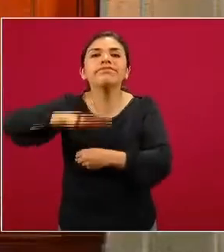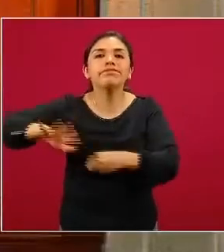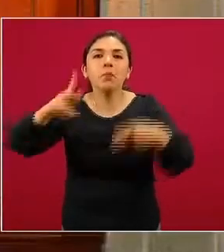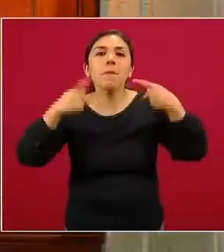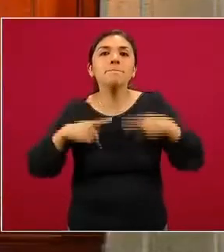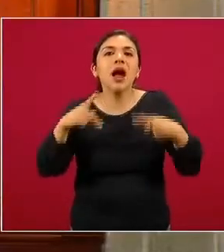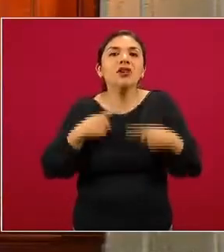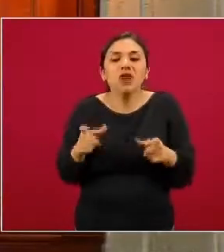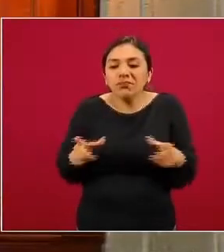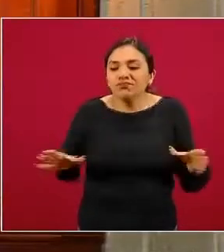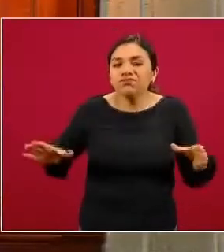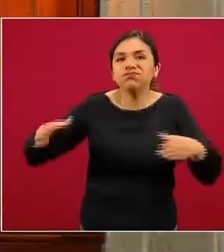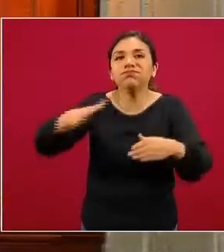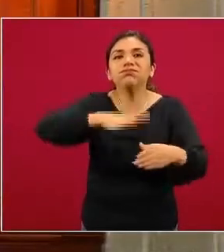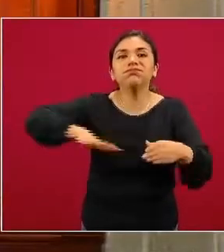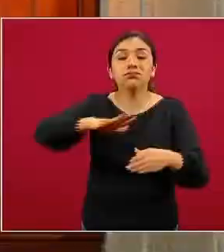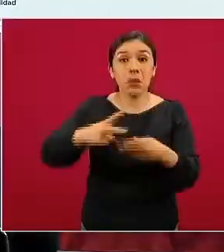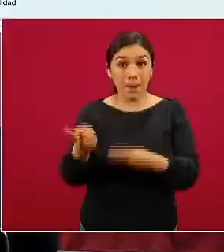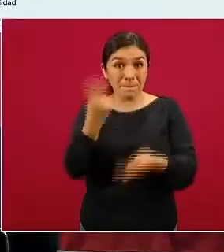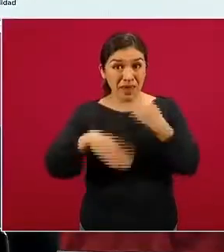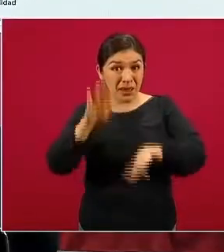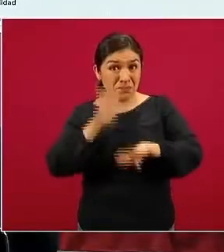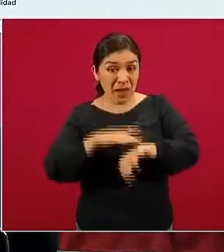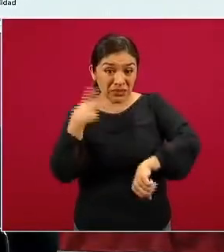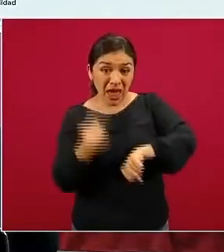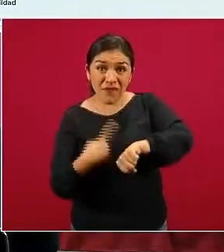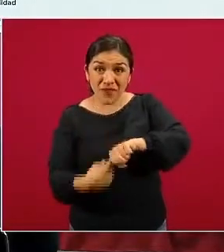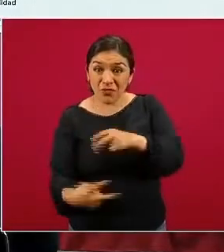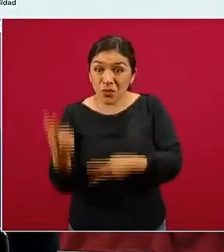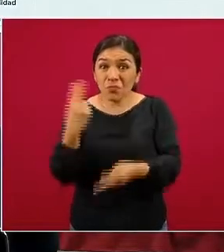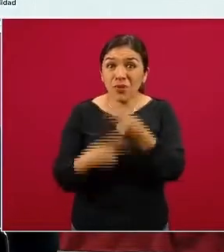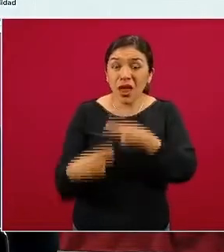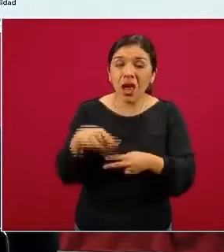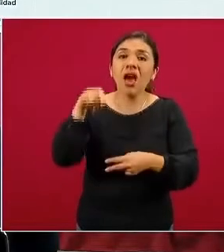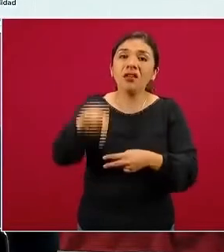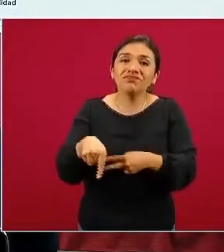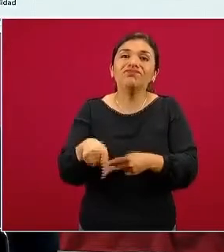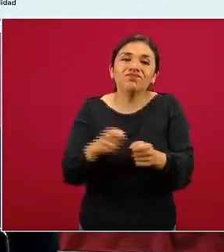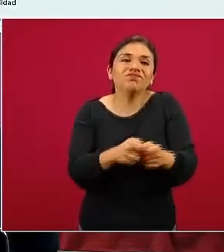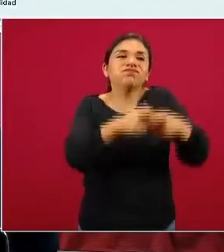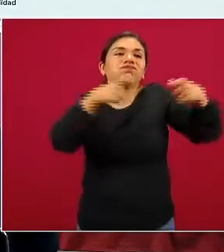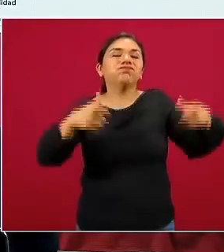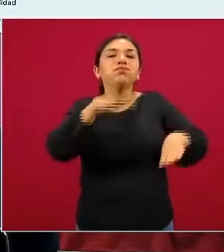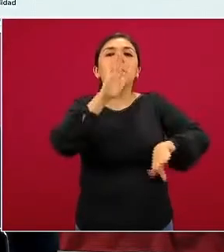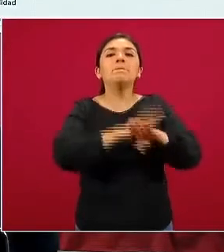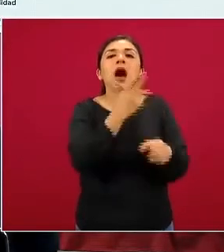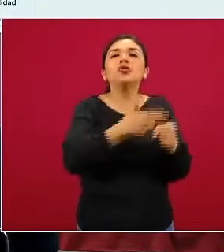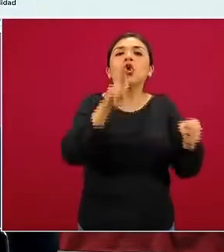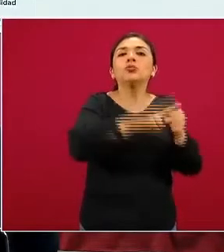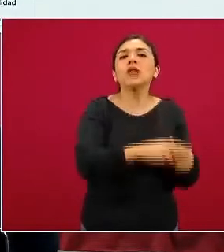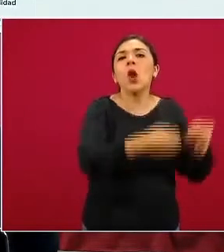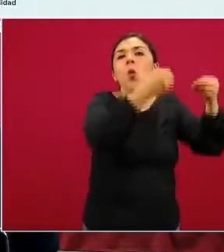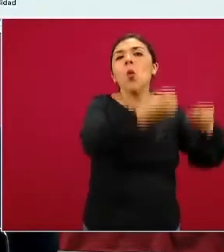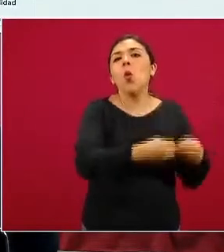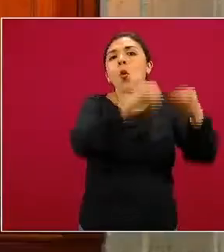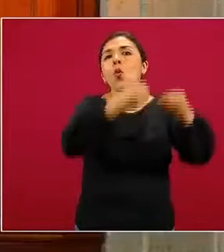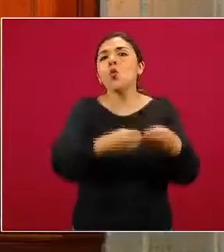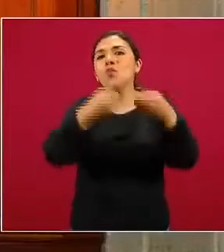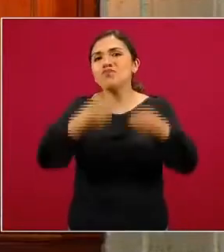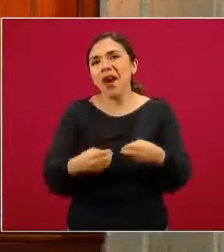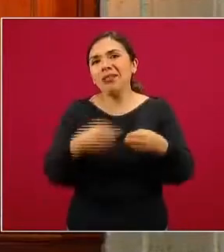comunitaria que precisamente ante el incremento de casos está generando las proporciones de casos graves correspondientes, y estos